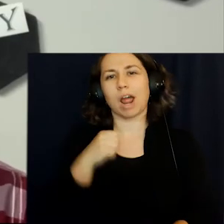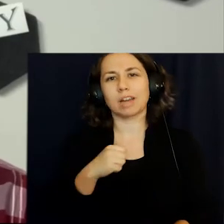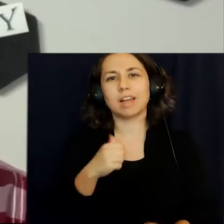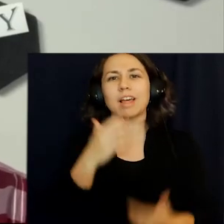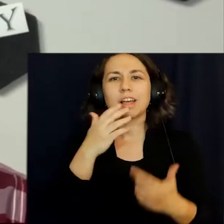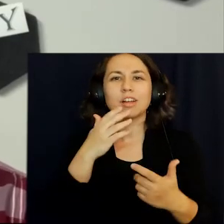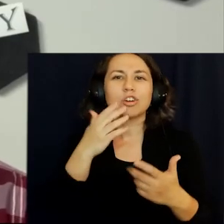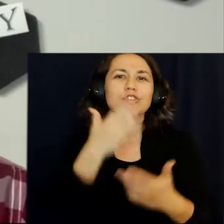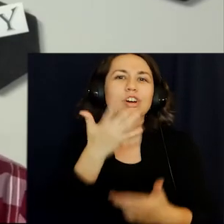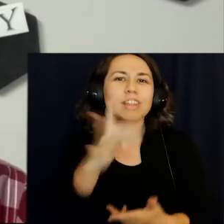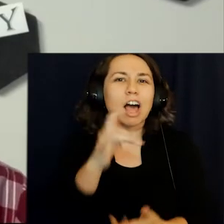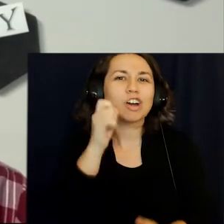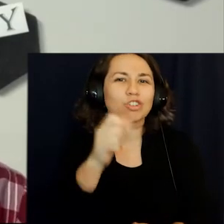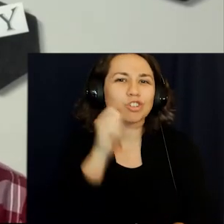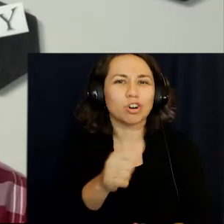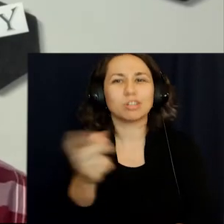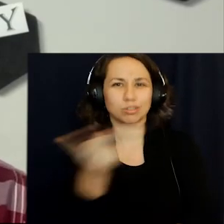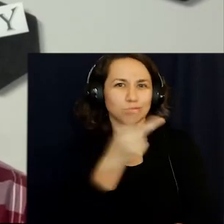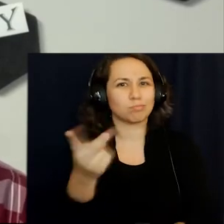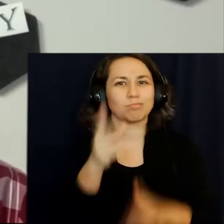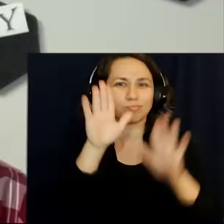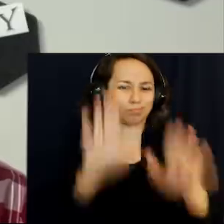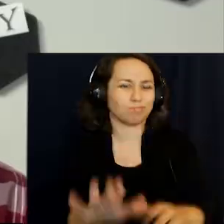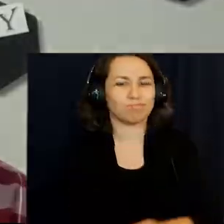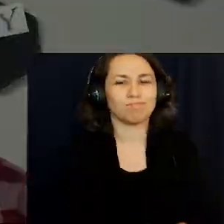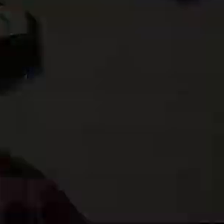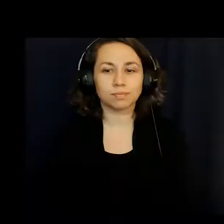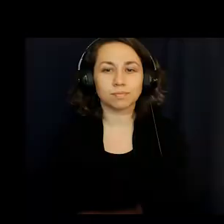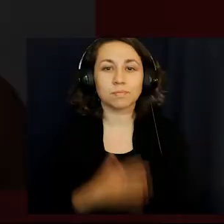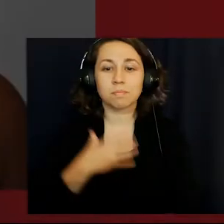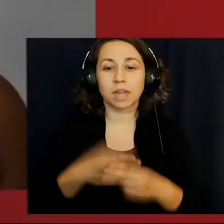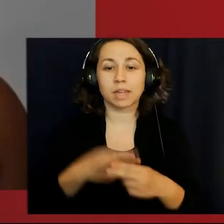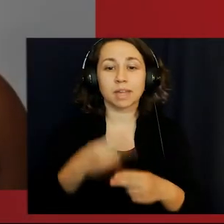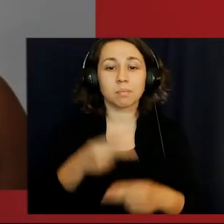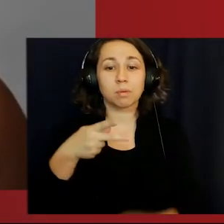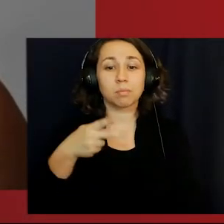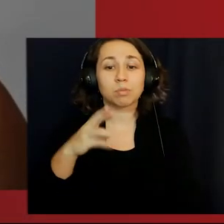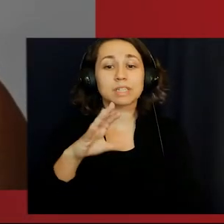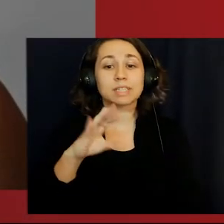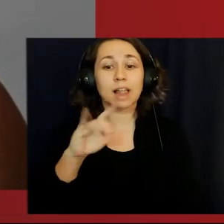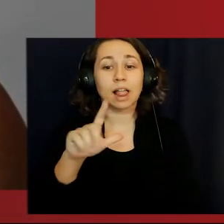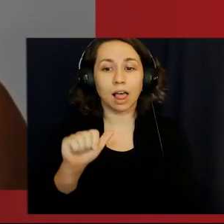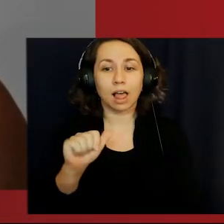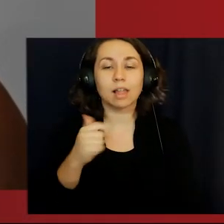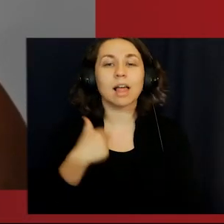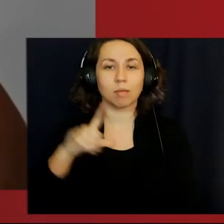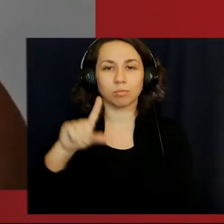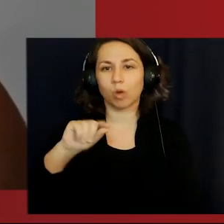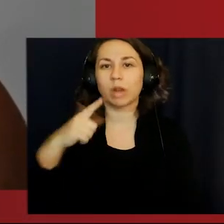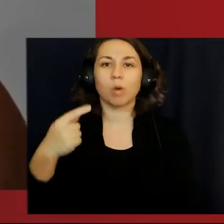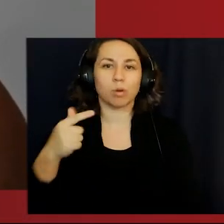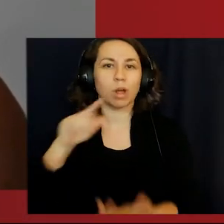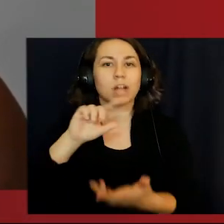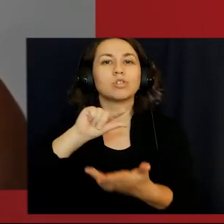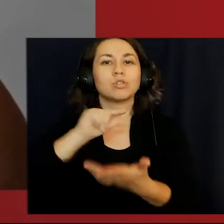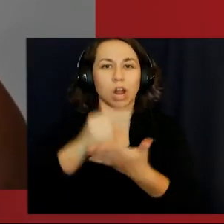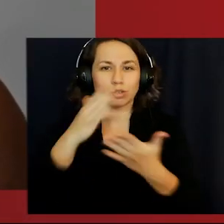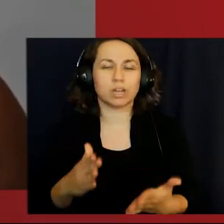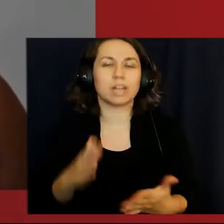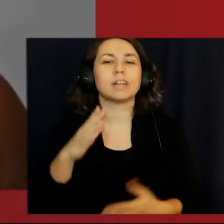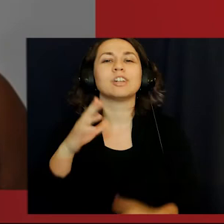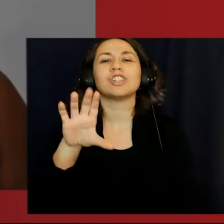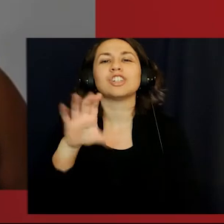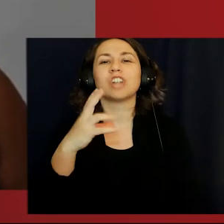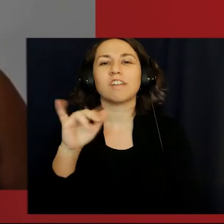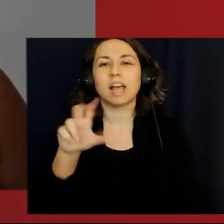Great job, girls. Continue your success. We're very proud of you. Mi nombre es Priscila Alcántar, graduada de 2021 de